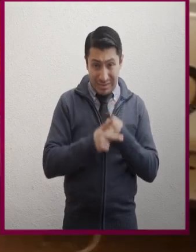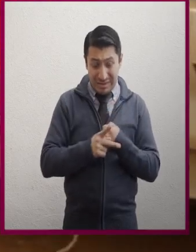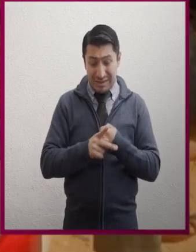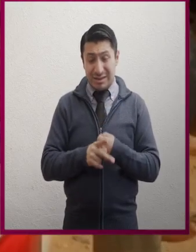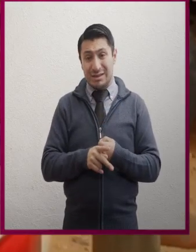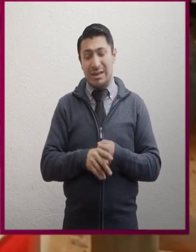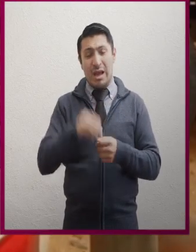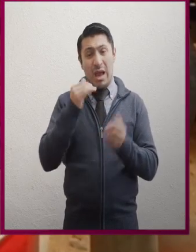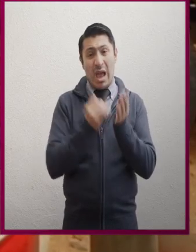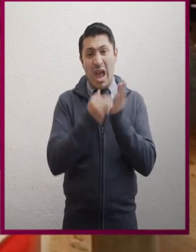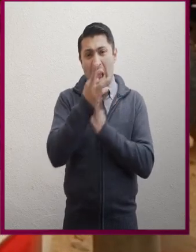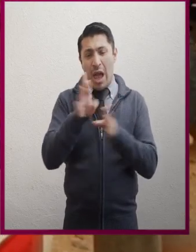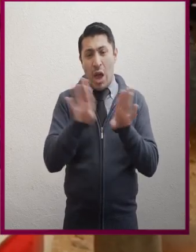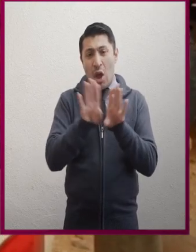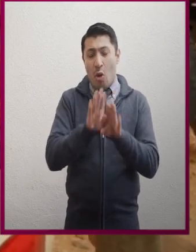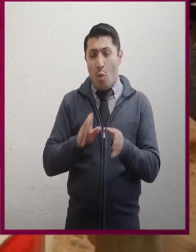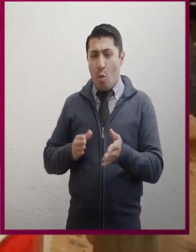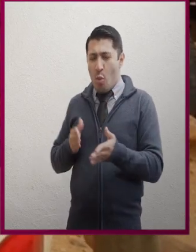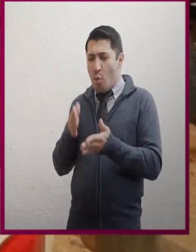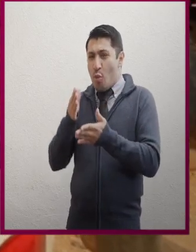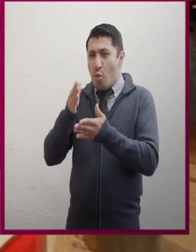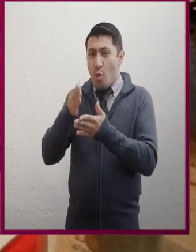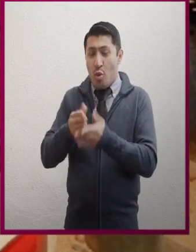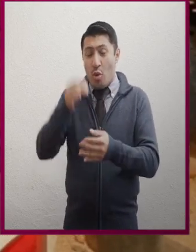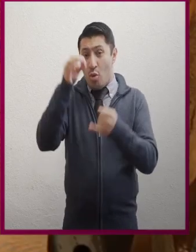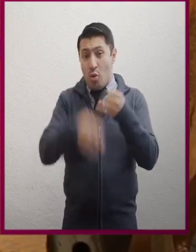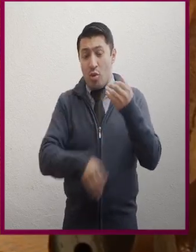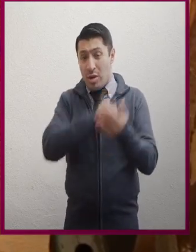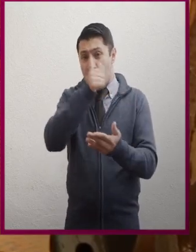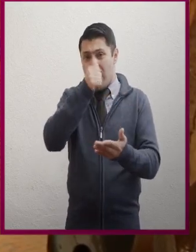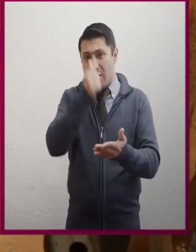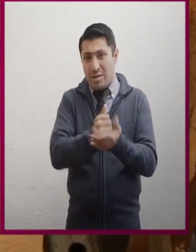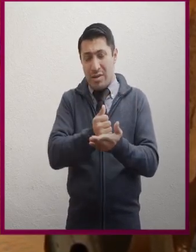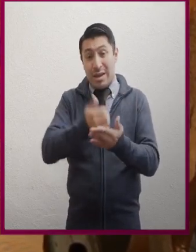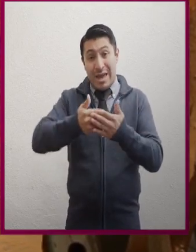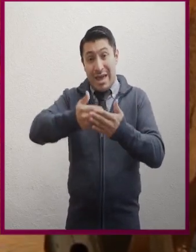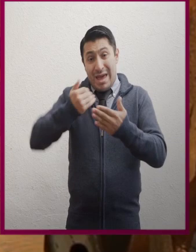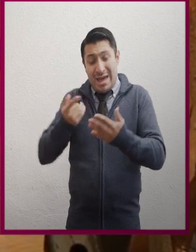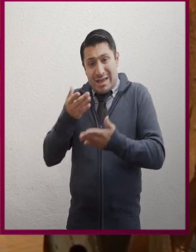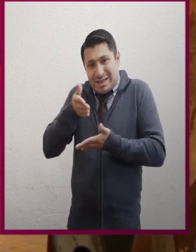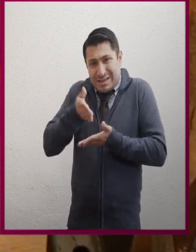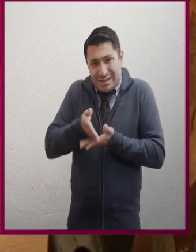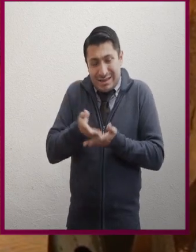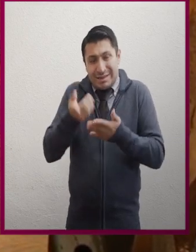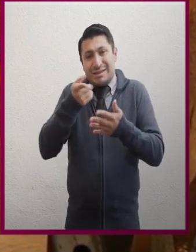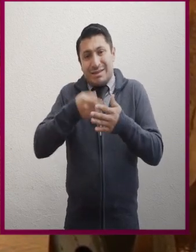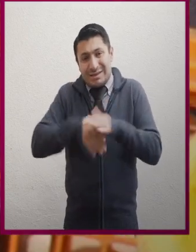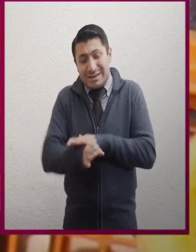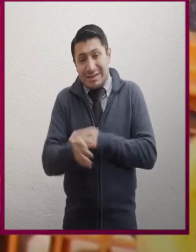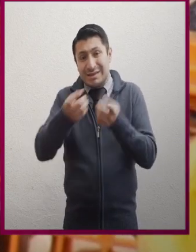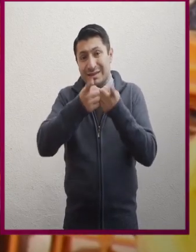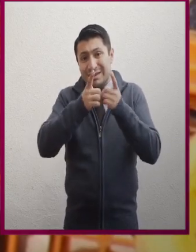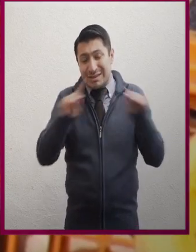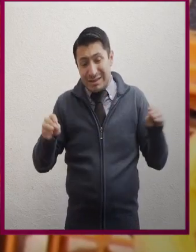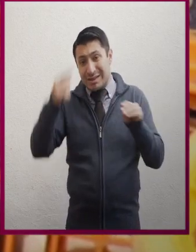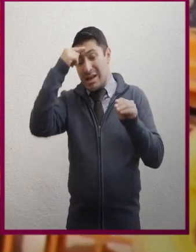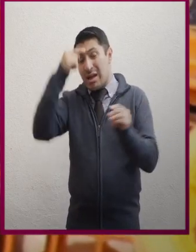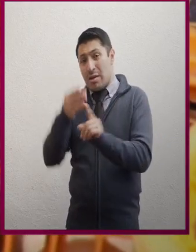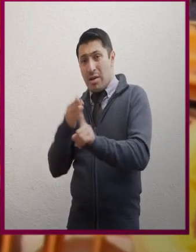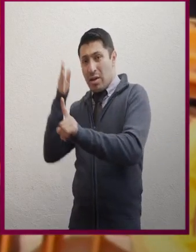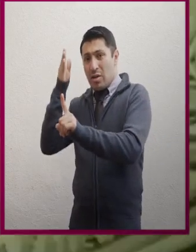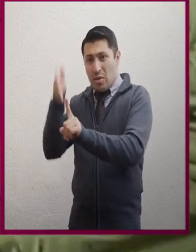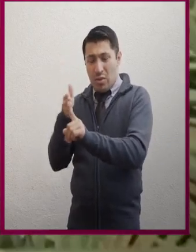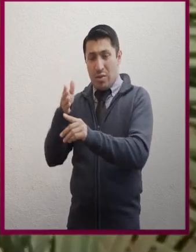Agadez, la última ciudad que hay antes de adentrarse en el desierto que hay que atravesar para llegar a las costas del Mediterráneo. Hace